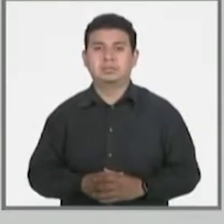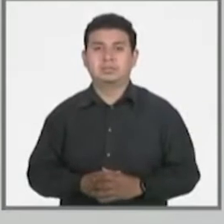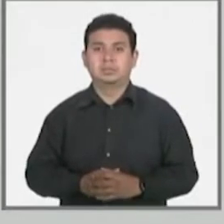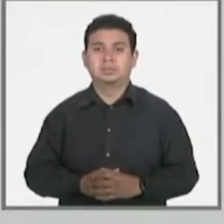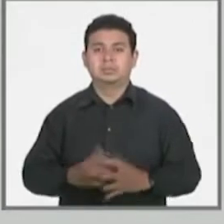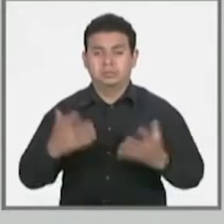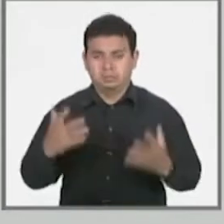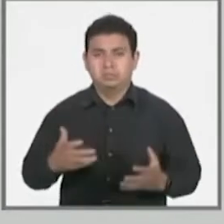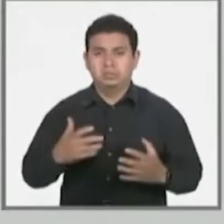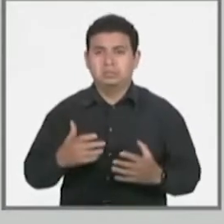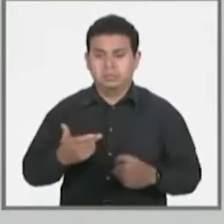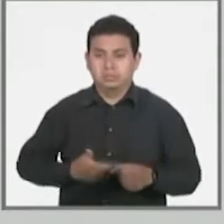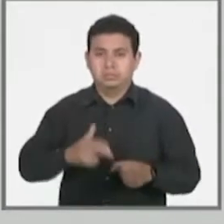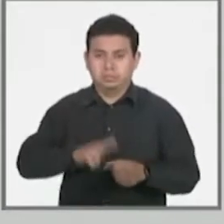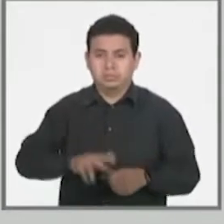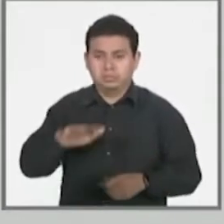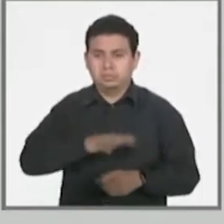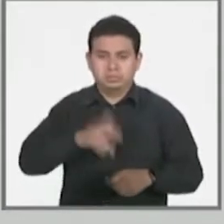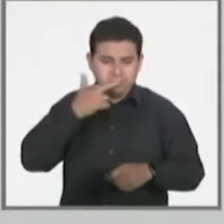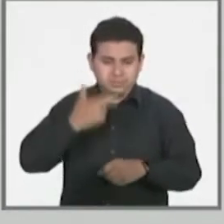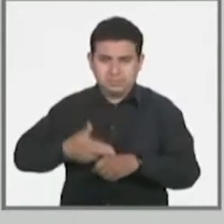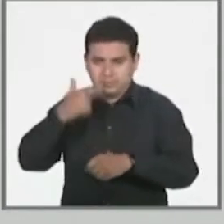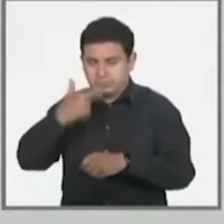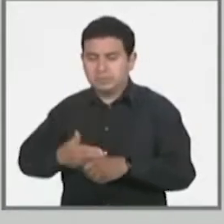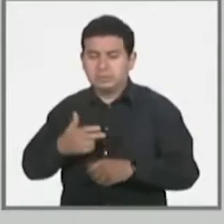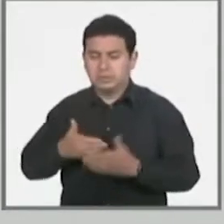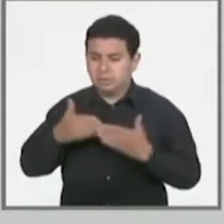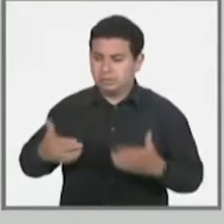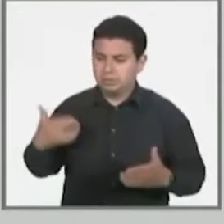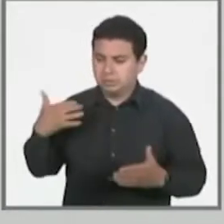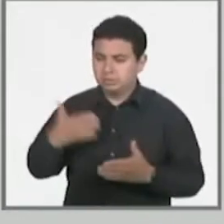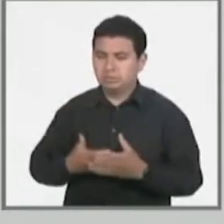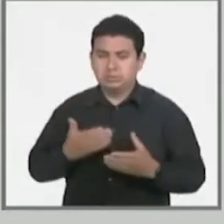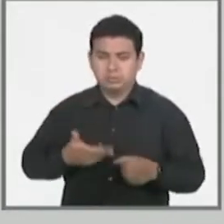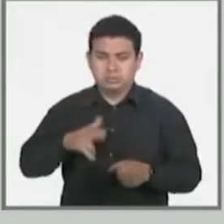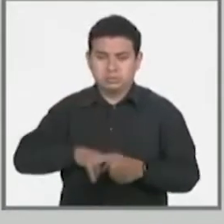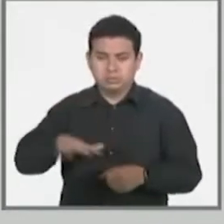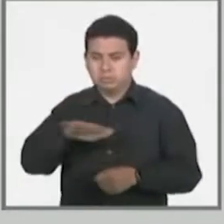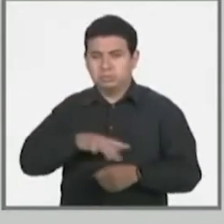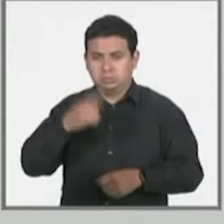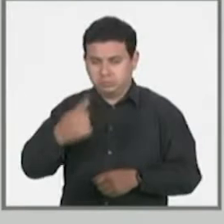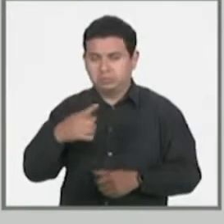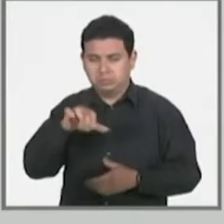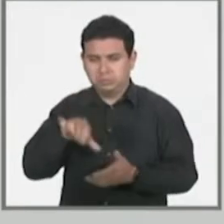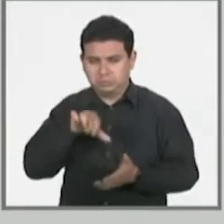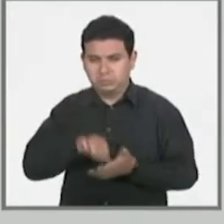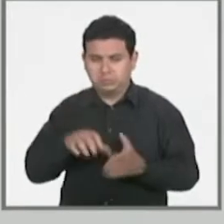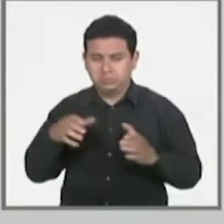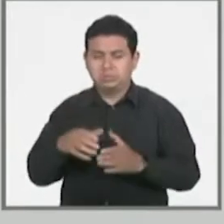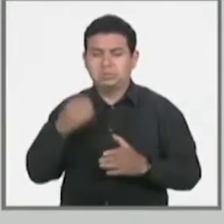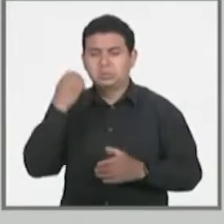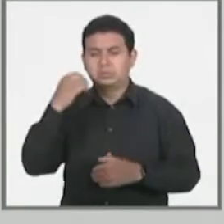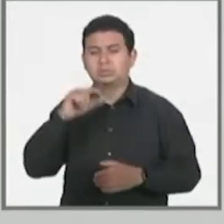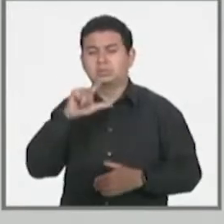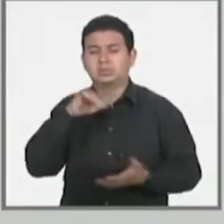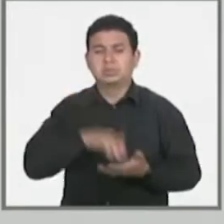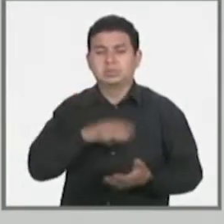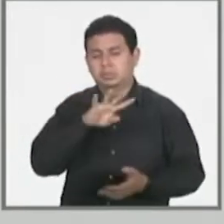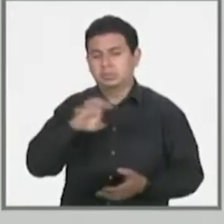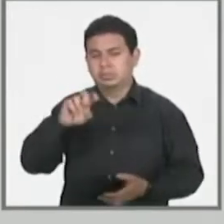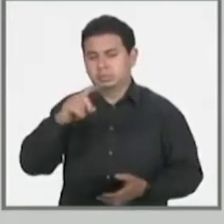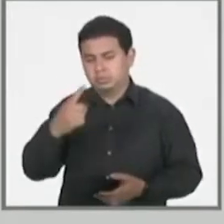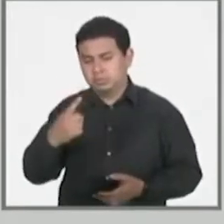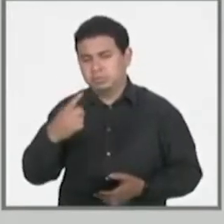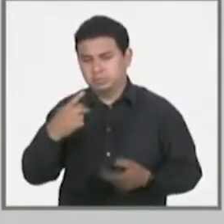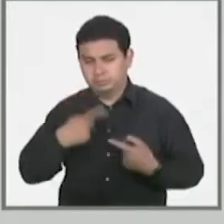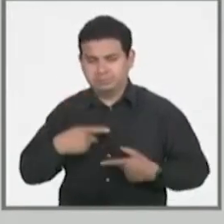en el panorama jurisdiccional tenemos hasta el momento en juicios a italia valles centrales 17 mil 431